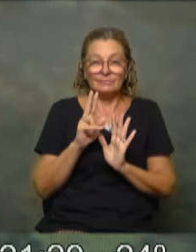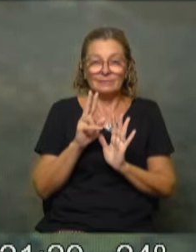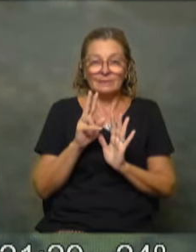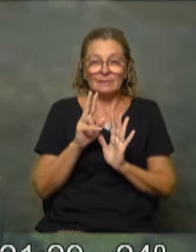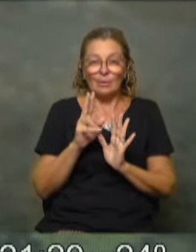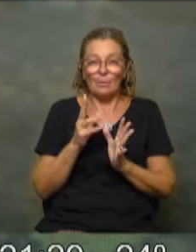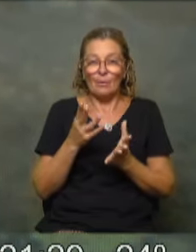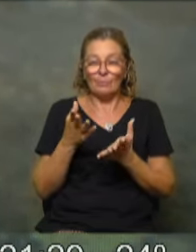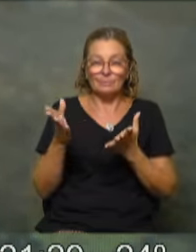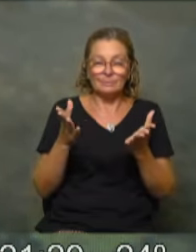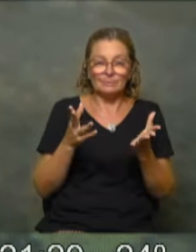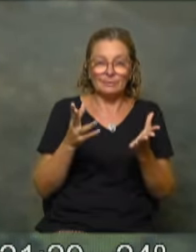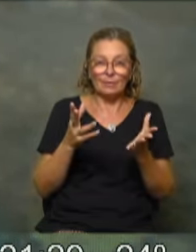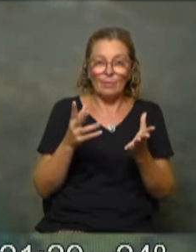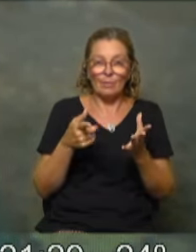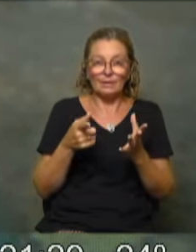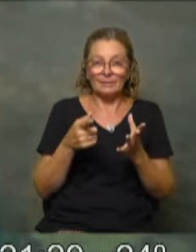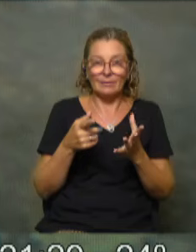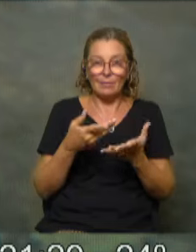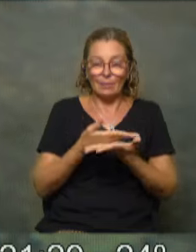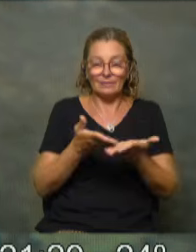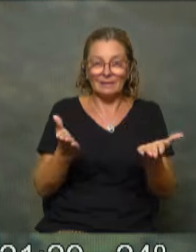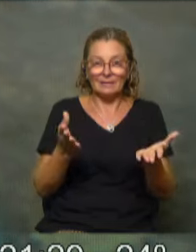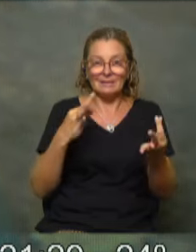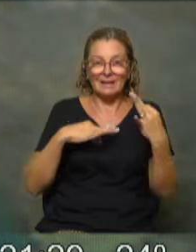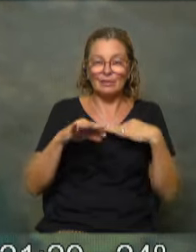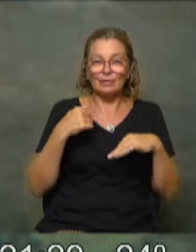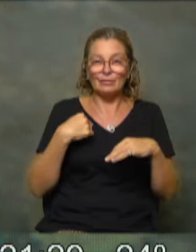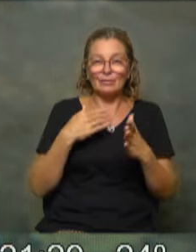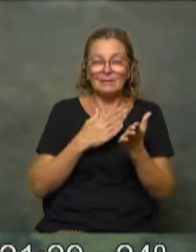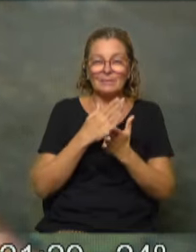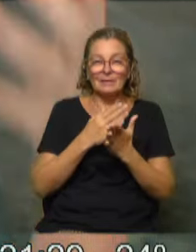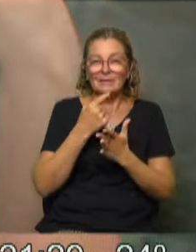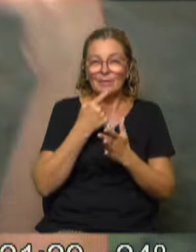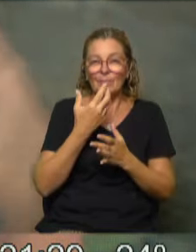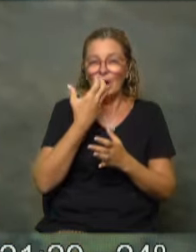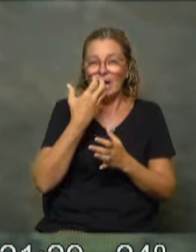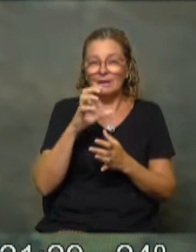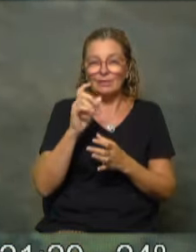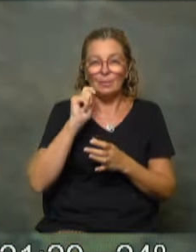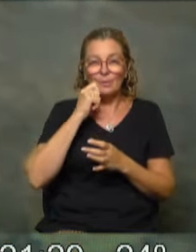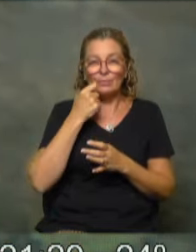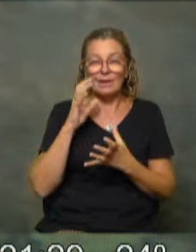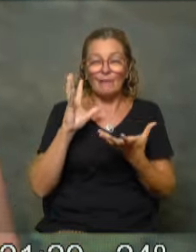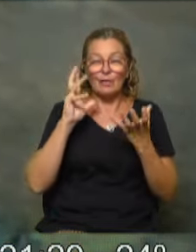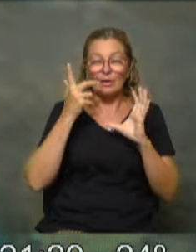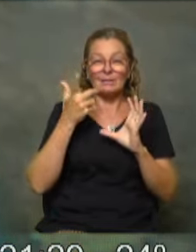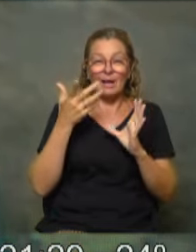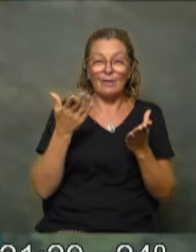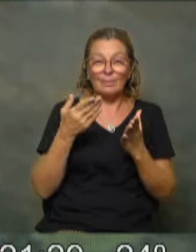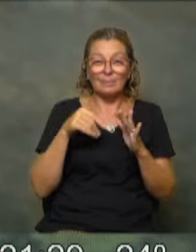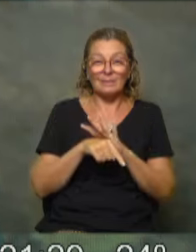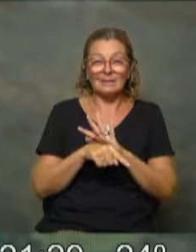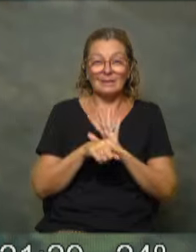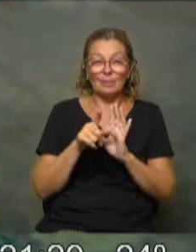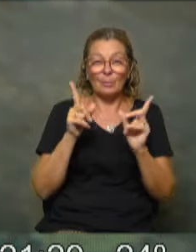representarlo, no, pero de replicarlo en escena, que es algo que yo siempre dije, no me gusta cuando gritan, no me gusta cuando me generan violencia. Ahora me estoy metiendo con